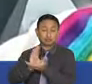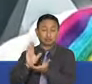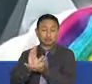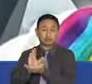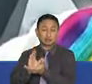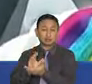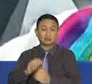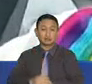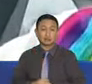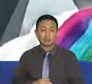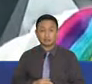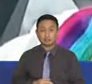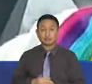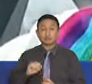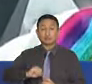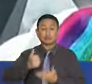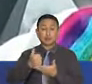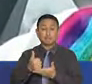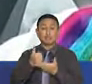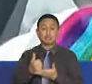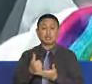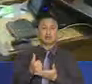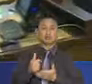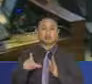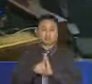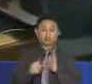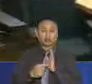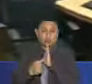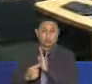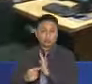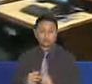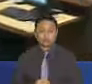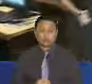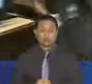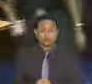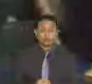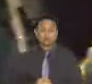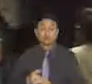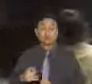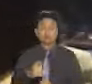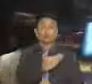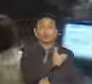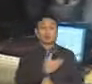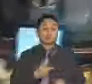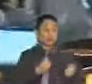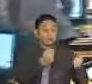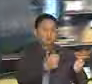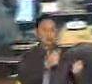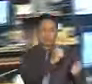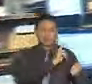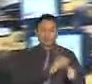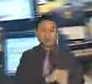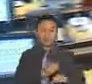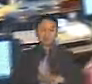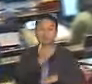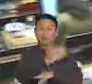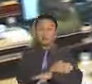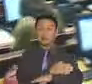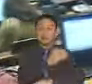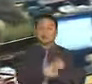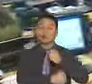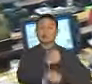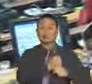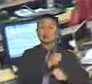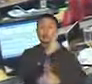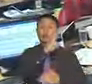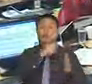tener acoger se puede acogerse a los beneficios que va a otorgar la ley la ley no pasará por el veto presidente ya fue vetada en el año